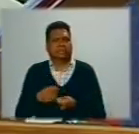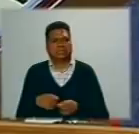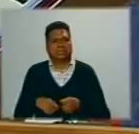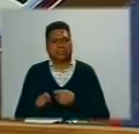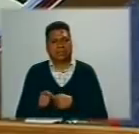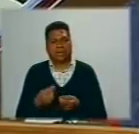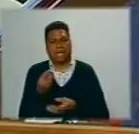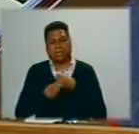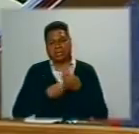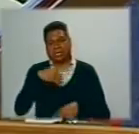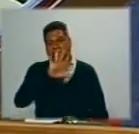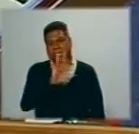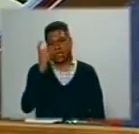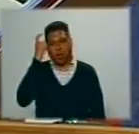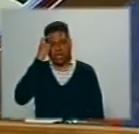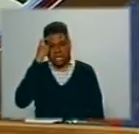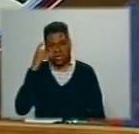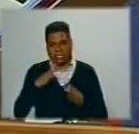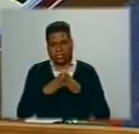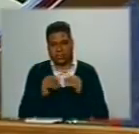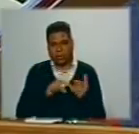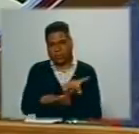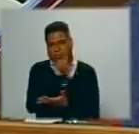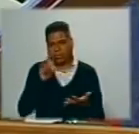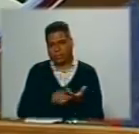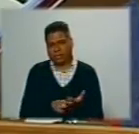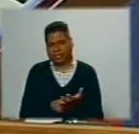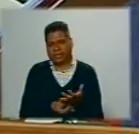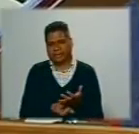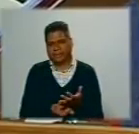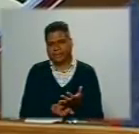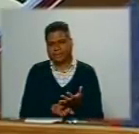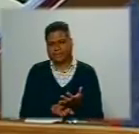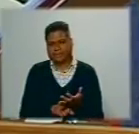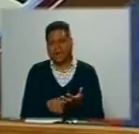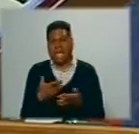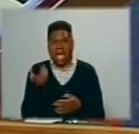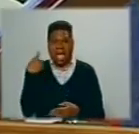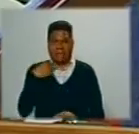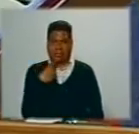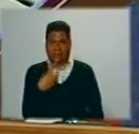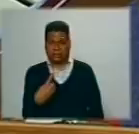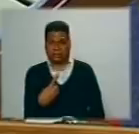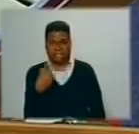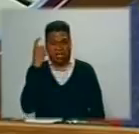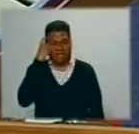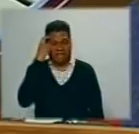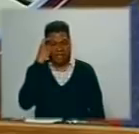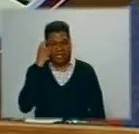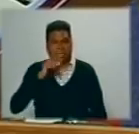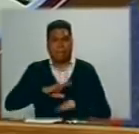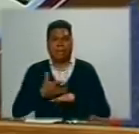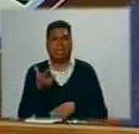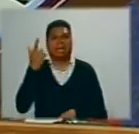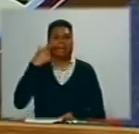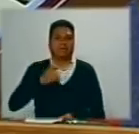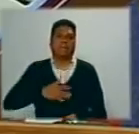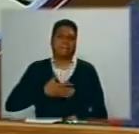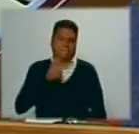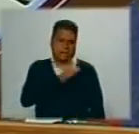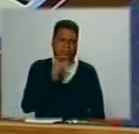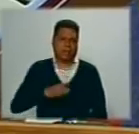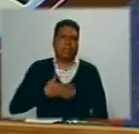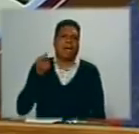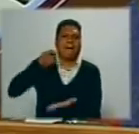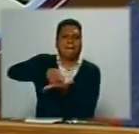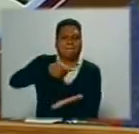otorgar un mínimo de 5 días hábiles siguientes a la información dada por escrito antes mencionada para que el suscriptor pueda subsanar su morosidad. En caso